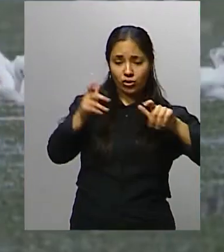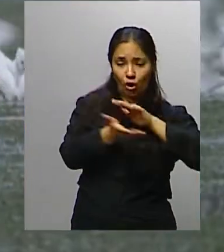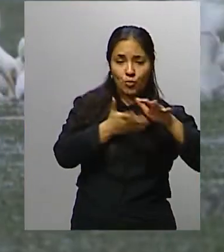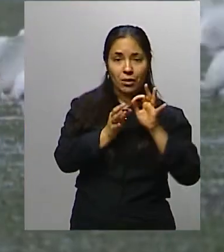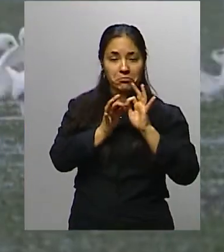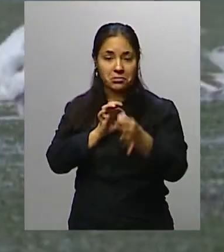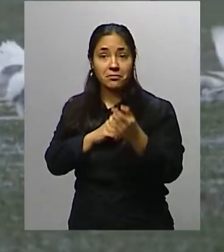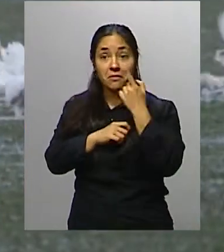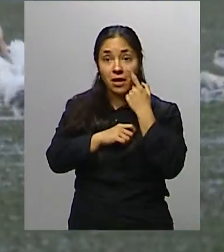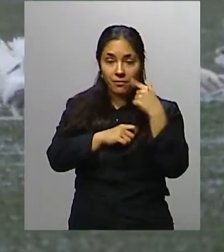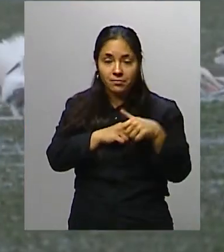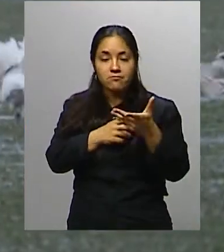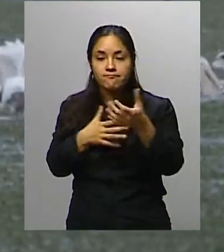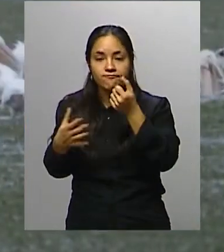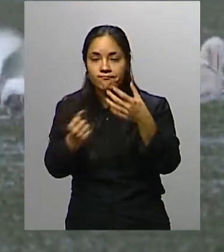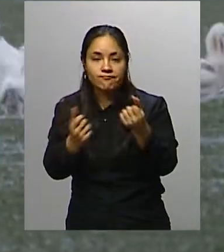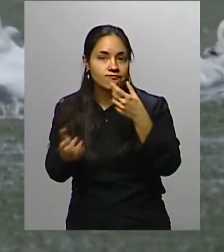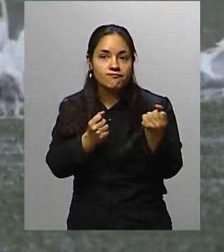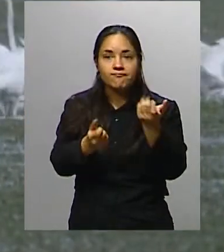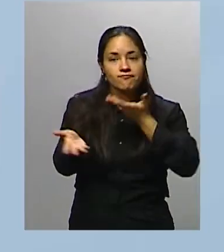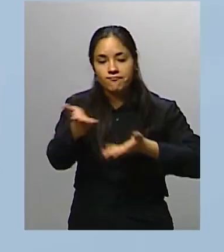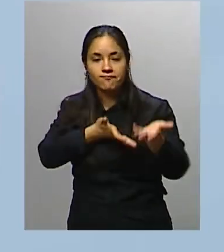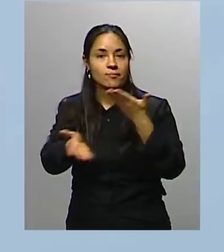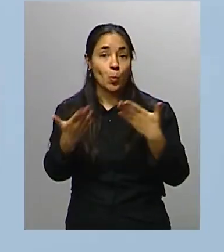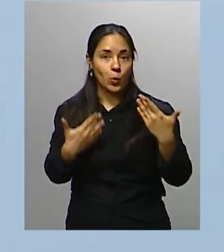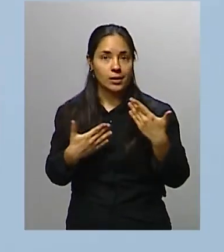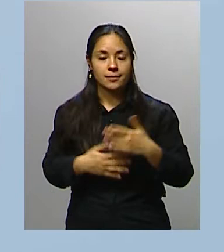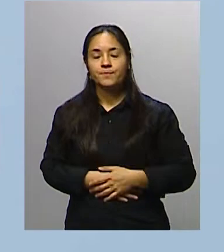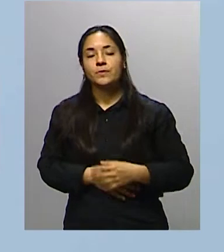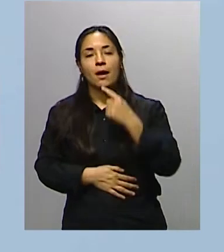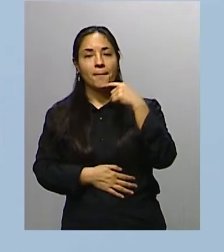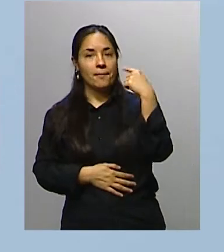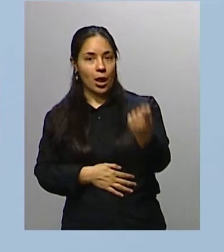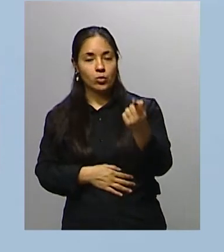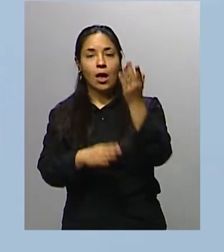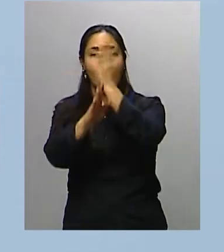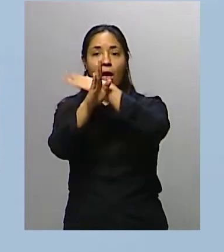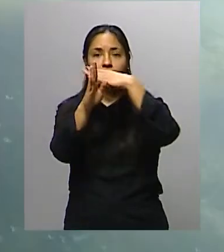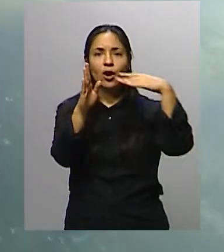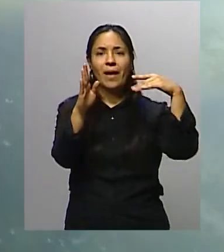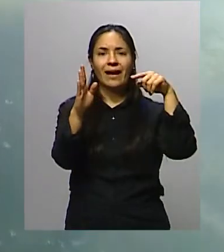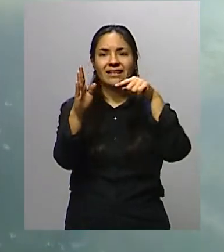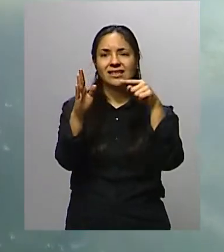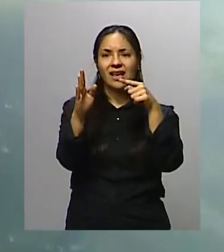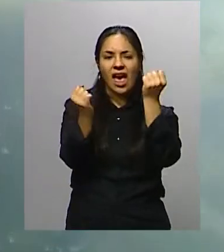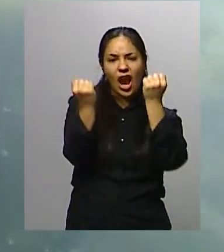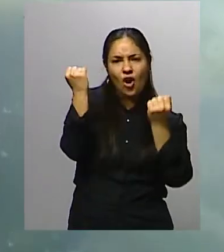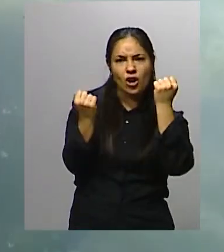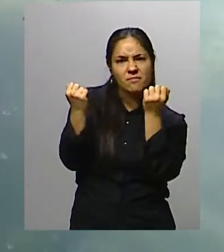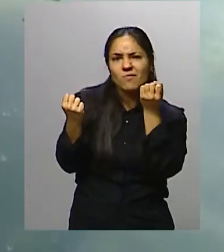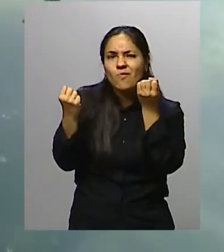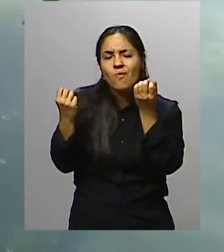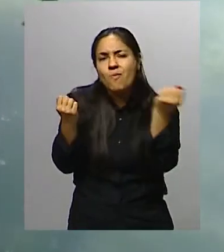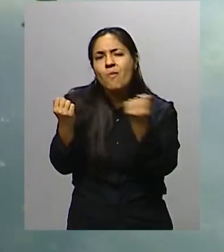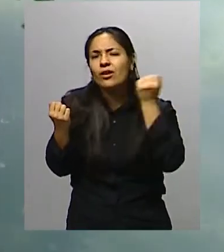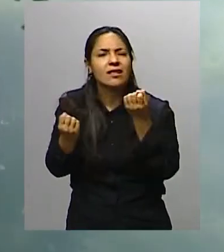que viven en estos ambientes. La pregunta ahora de ver es, ¿por qué son importantes para la economía? Obvio que uno lo entiende, pero por